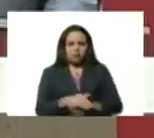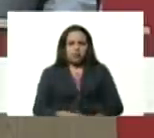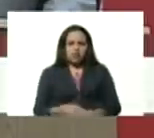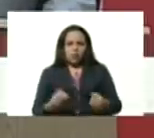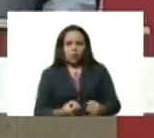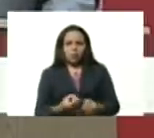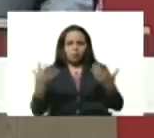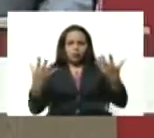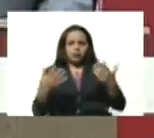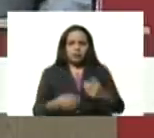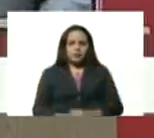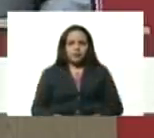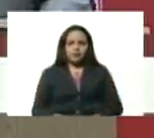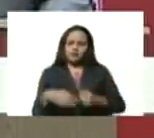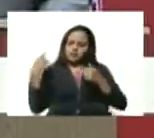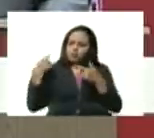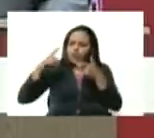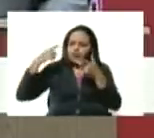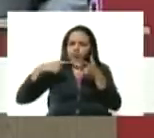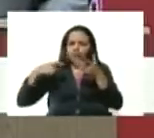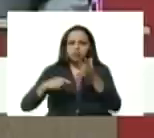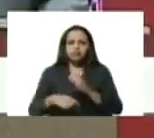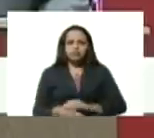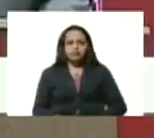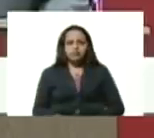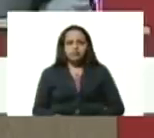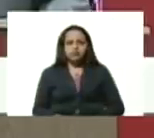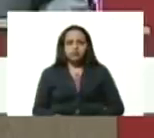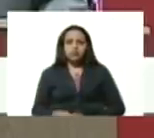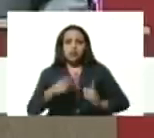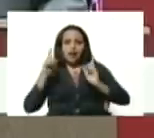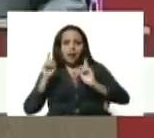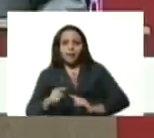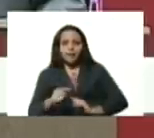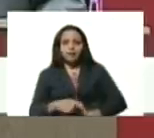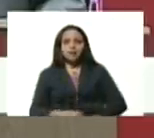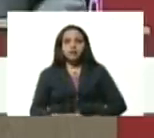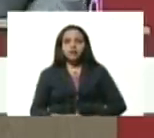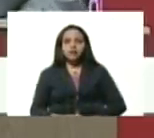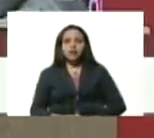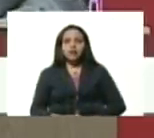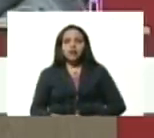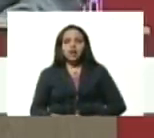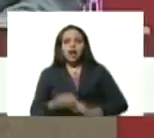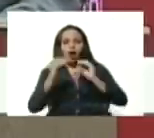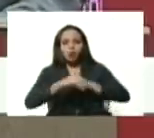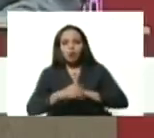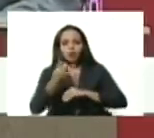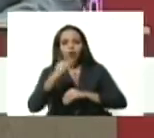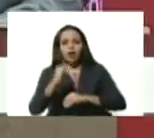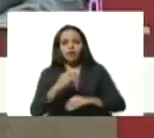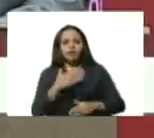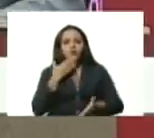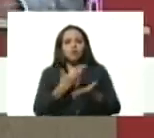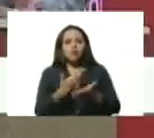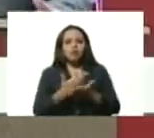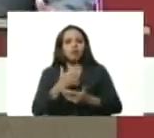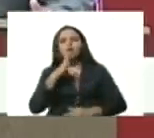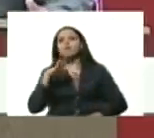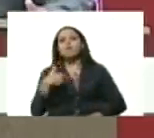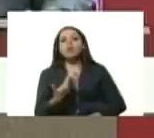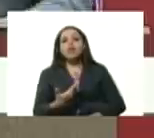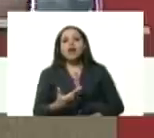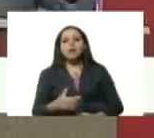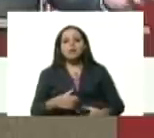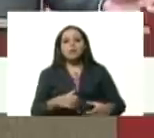explosivos, etcétera, etcétera. Incluso en ese contrato está establecido que se podrían colocar